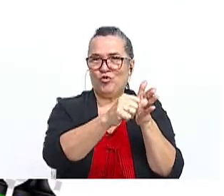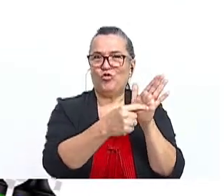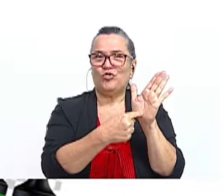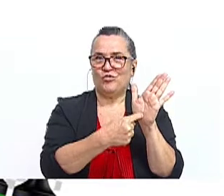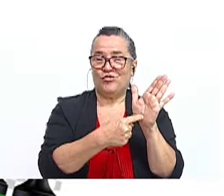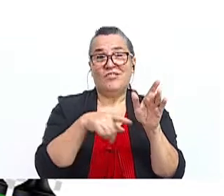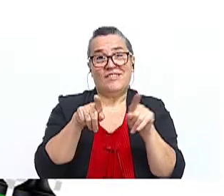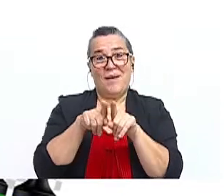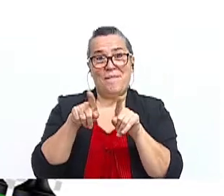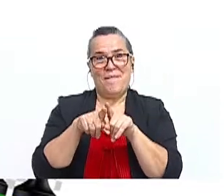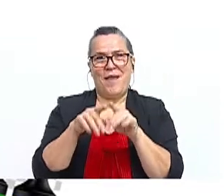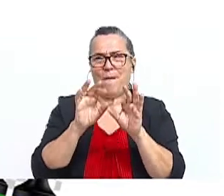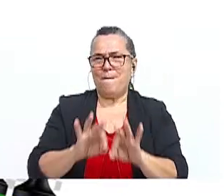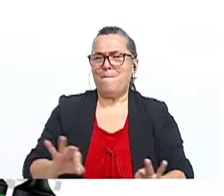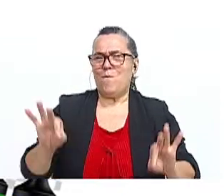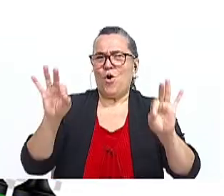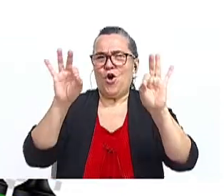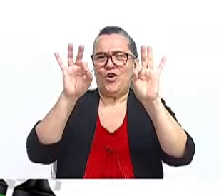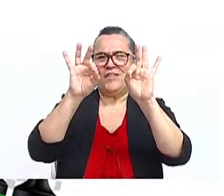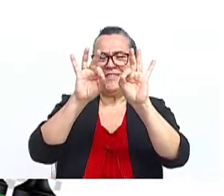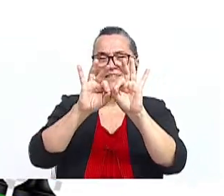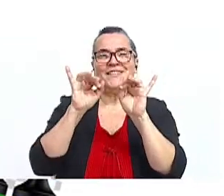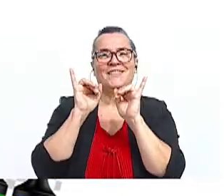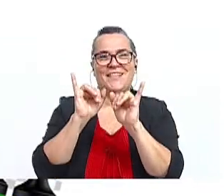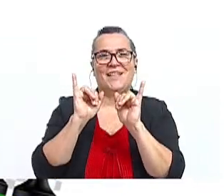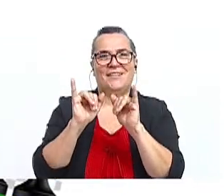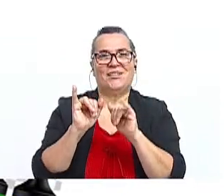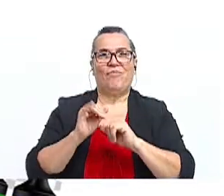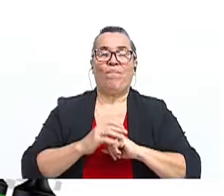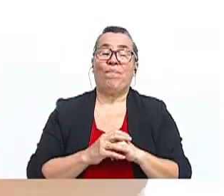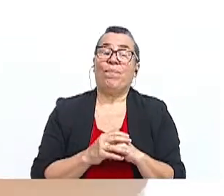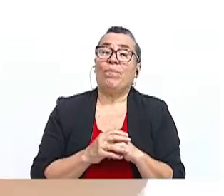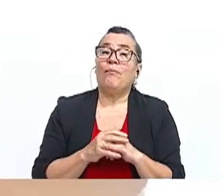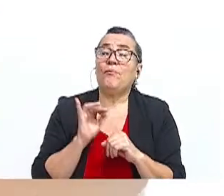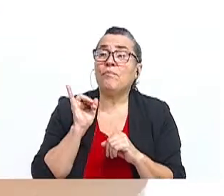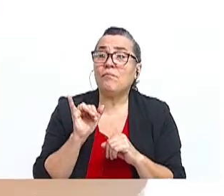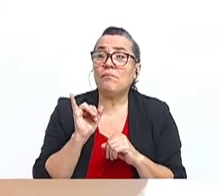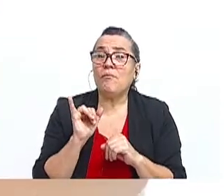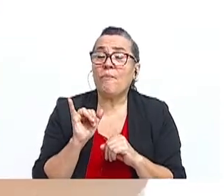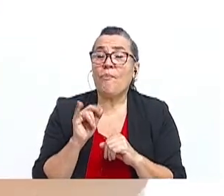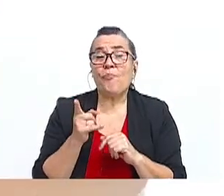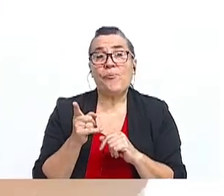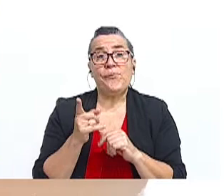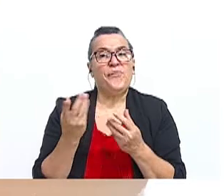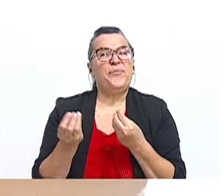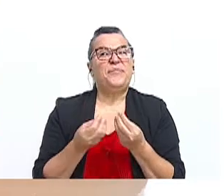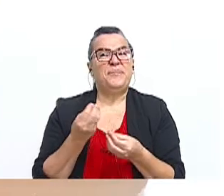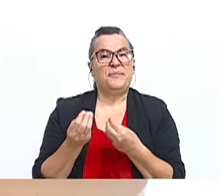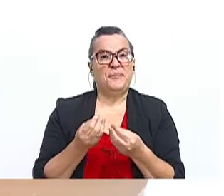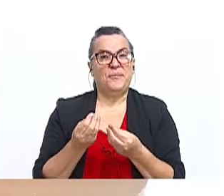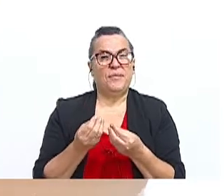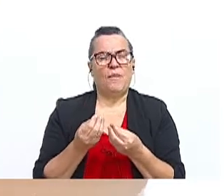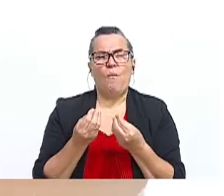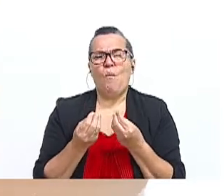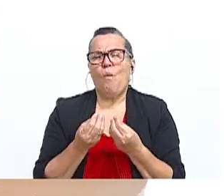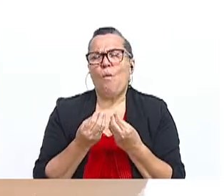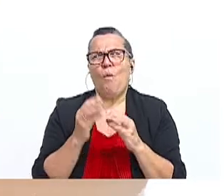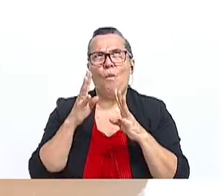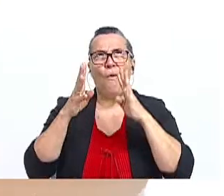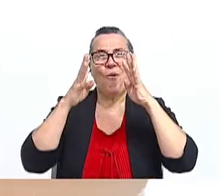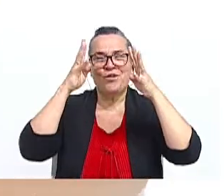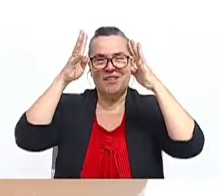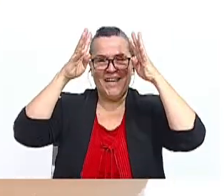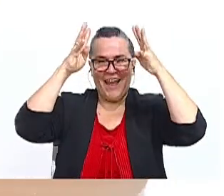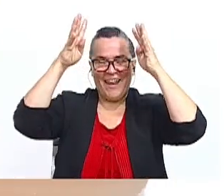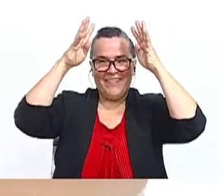resaltadores para marcar todo lo que ocupen. Eso sí, deben tener mucha